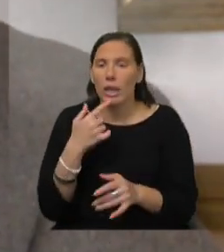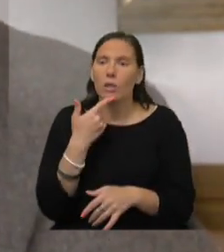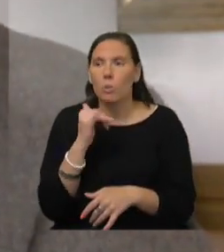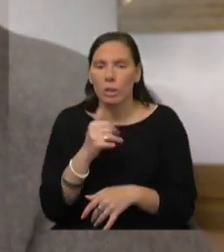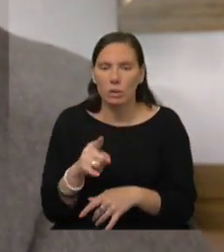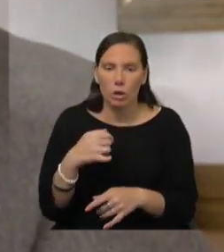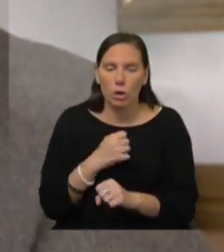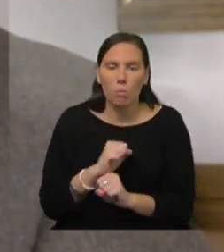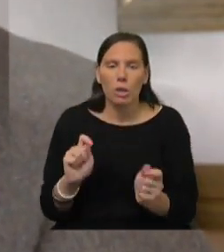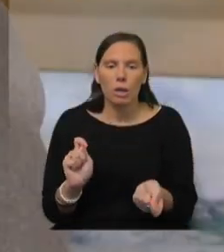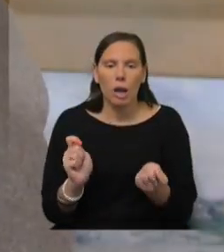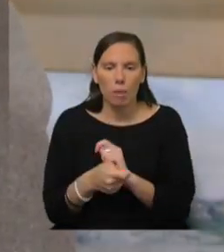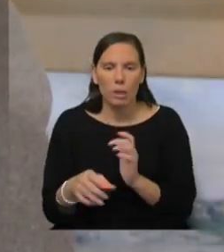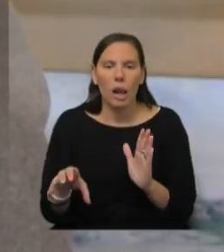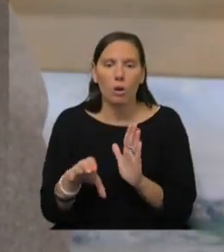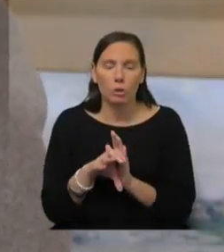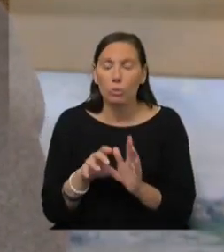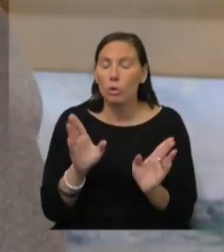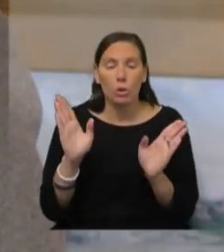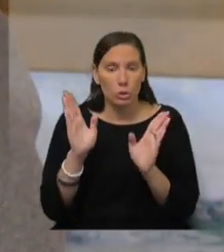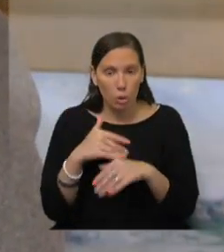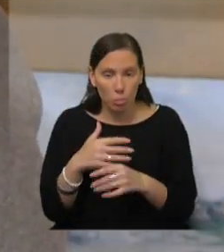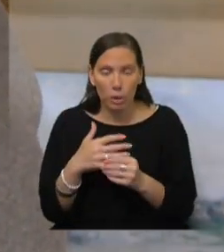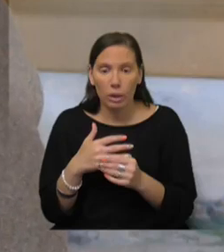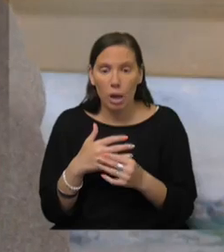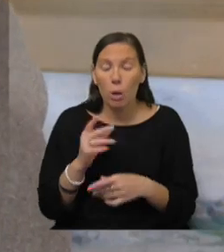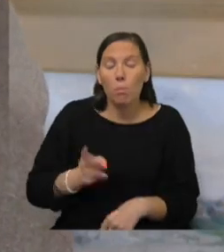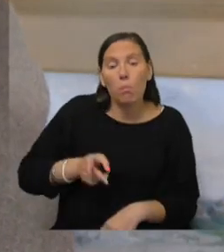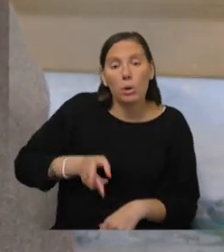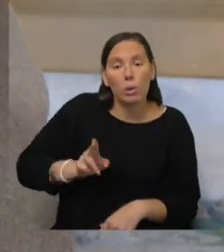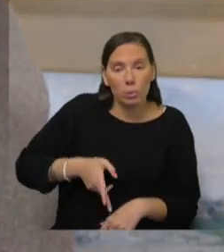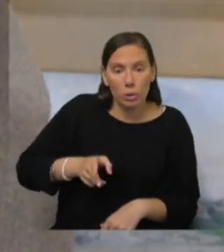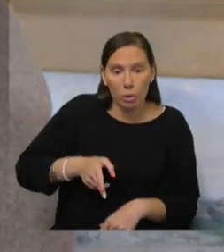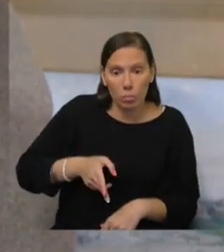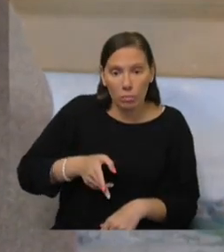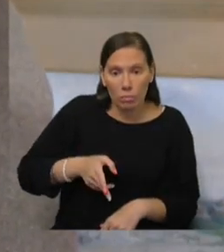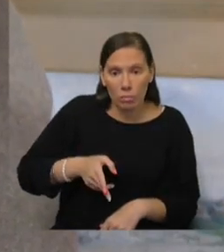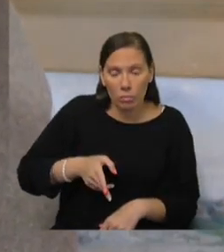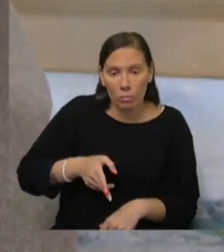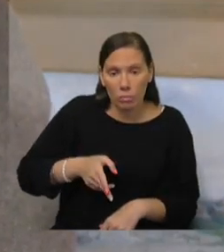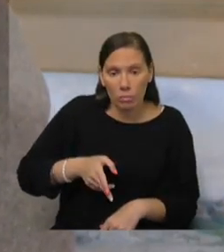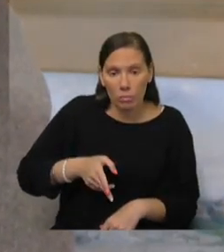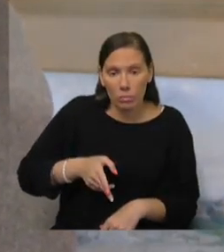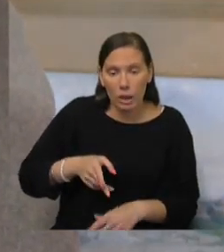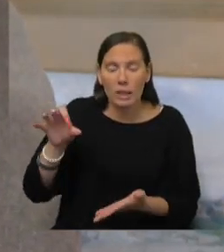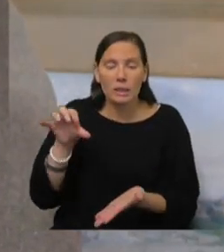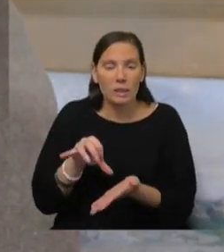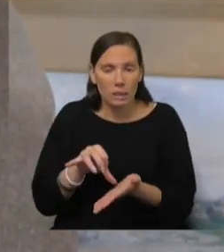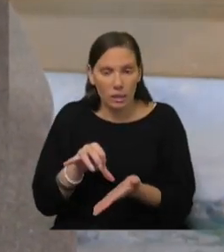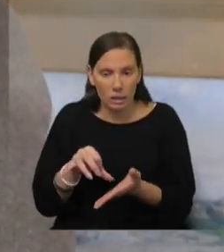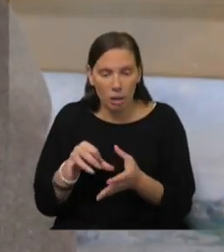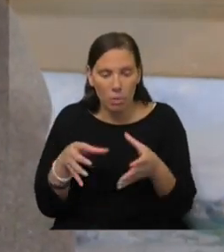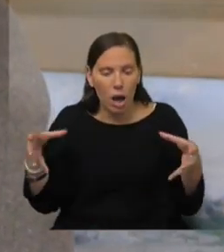ley no pueden modificar la Constitución lo que no se puede lo que va a quedar prohibido es lo que sea sistemas